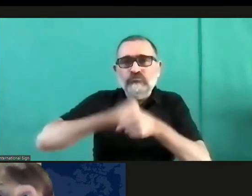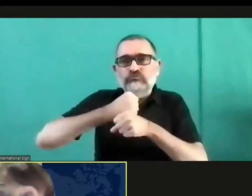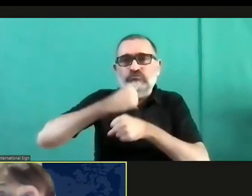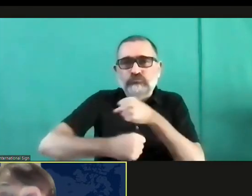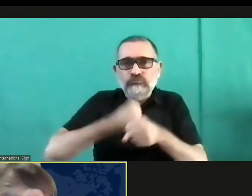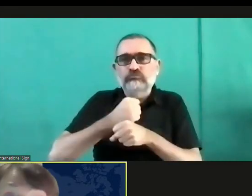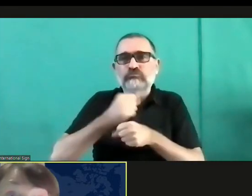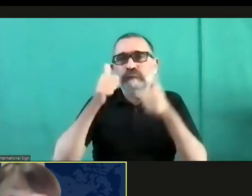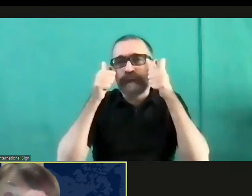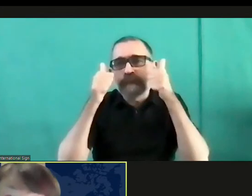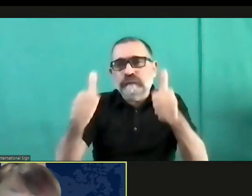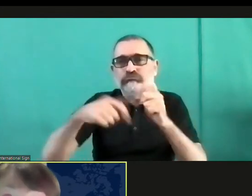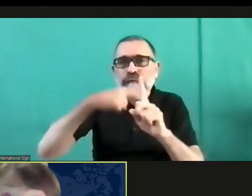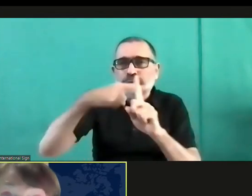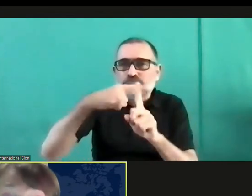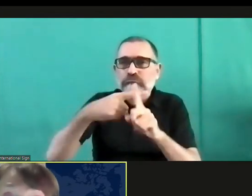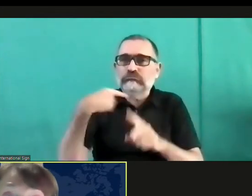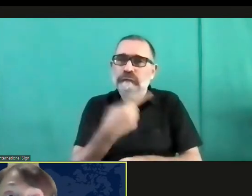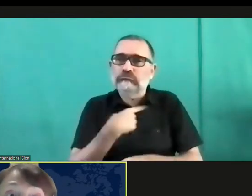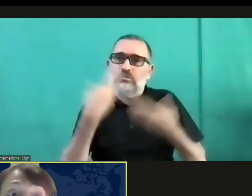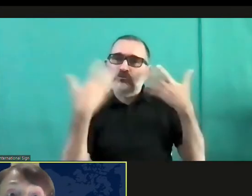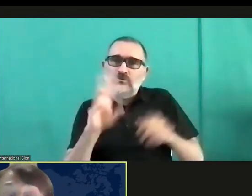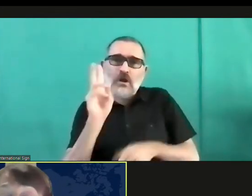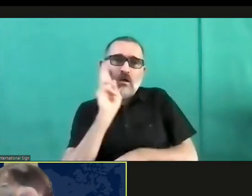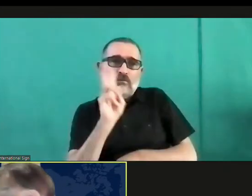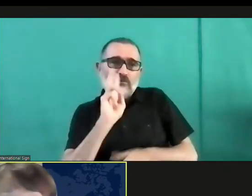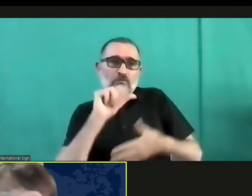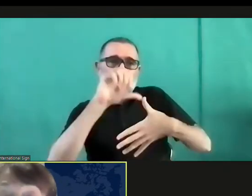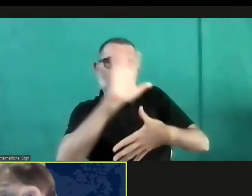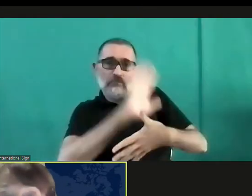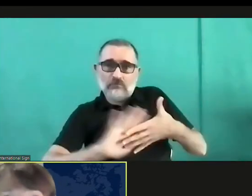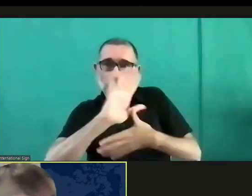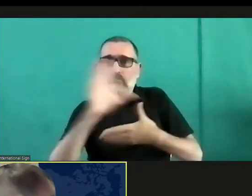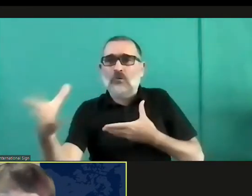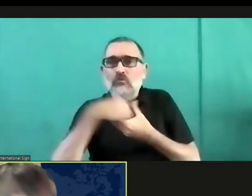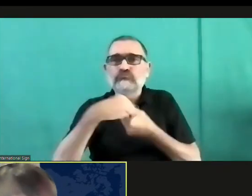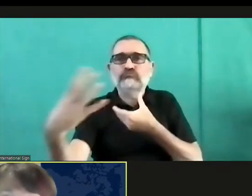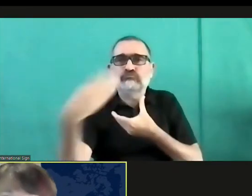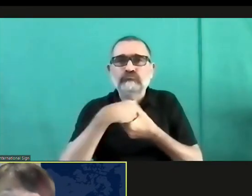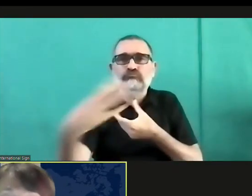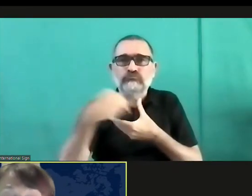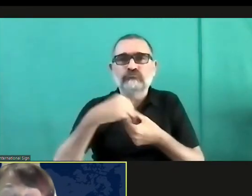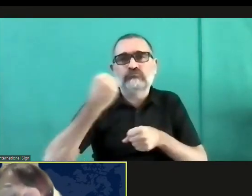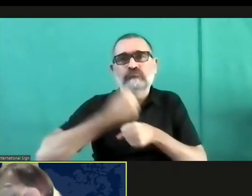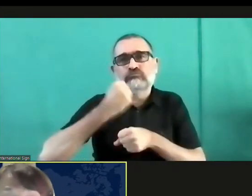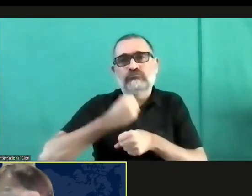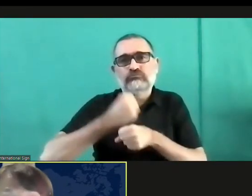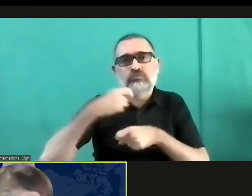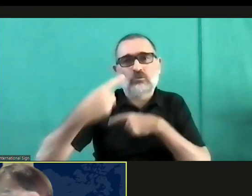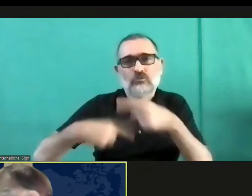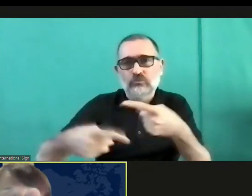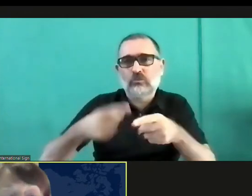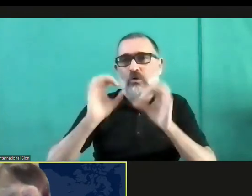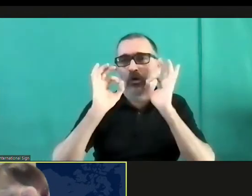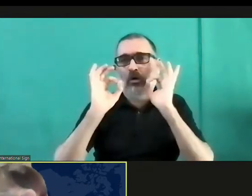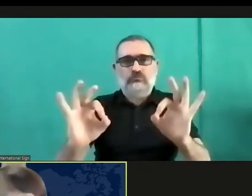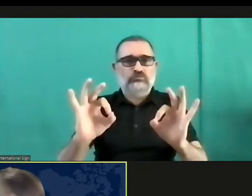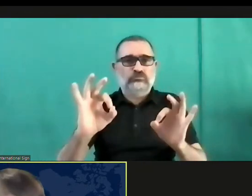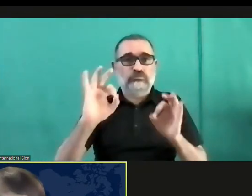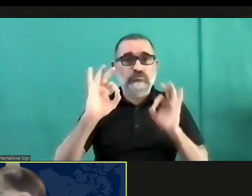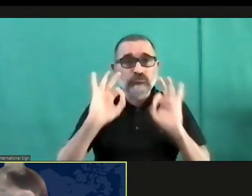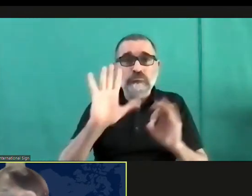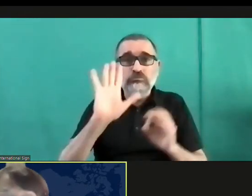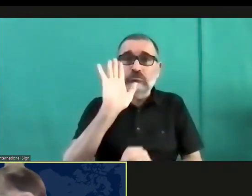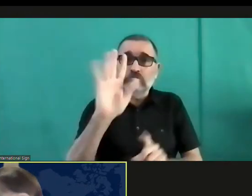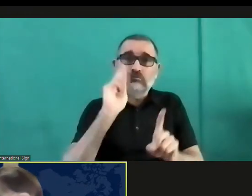bueno primero agradecer a la ups agradecerte rosa por esta oportunidad cuando